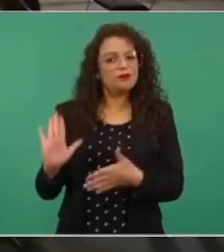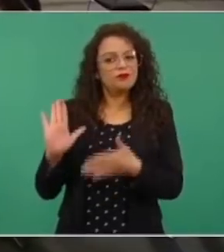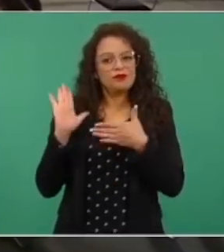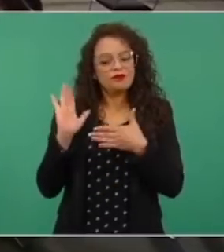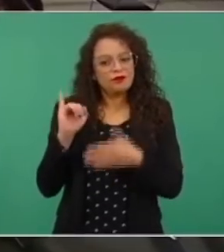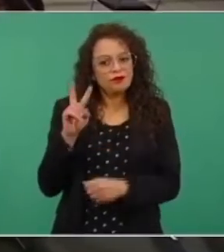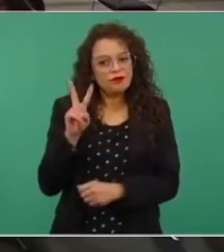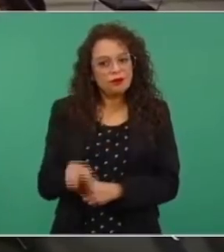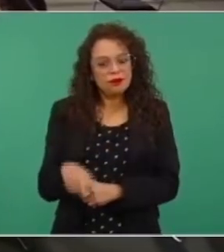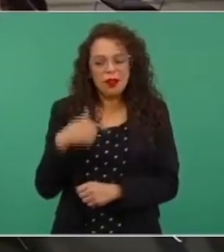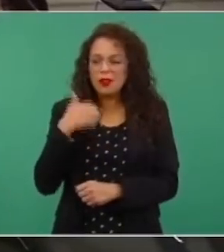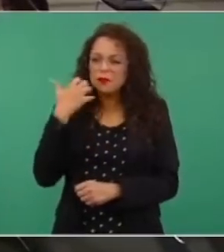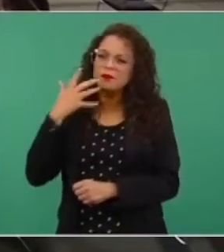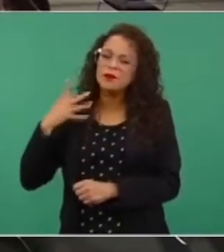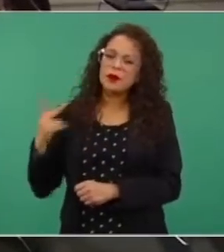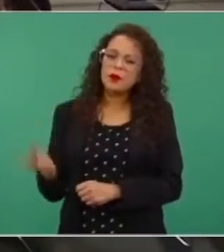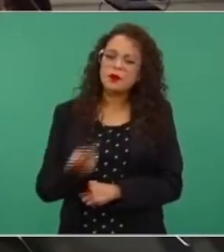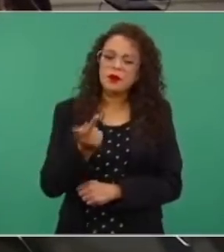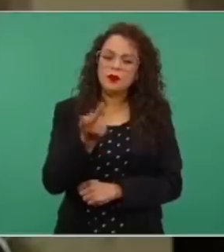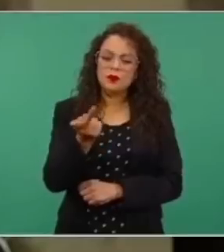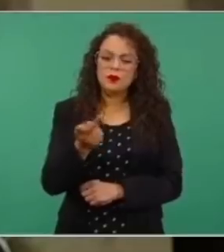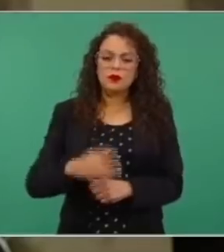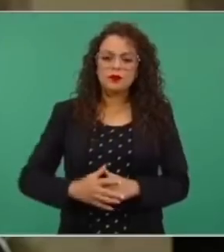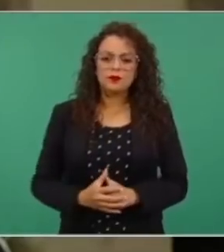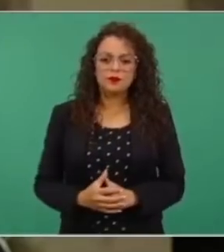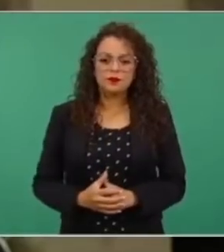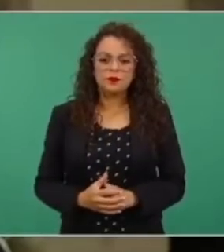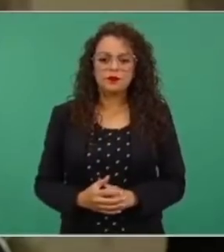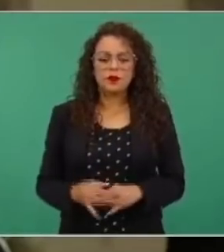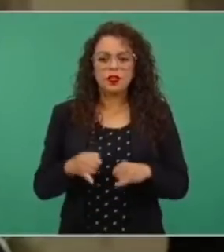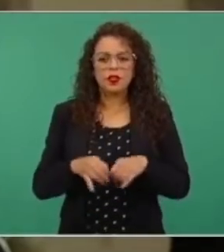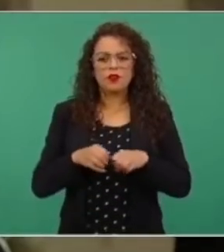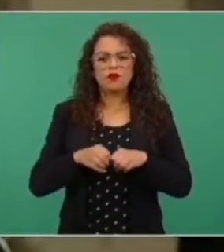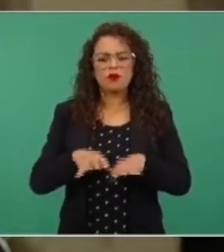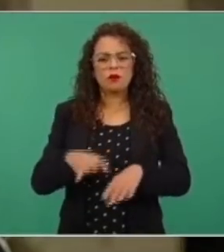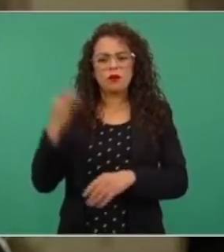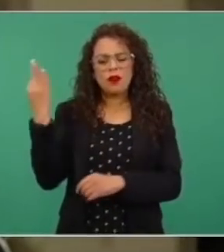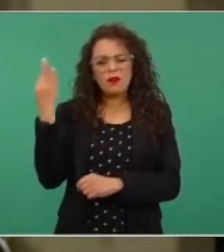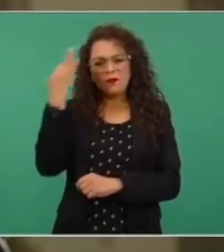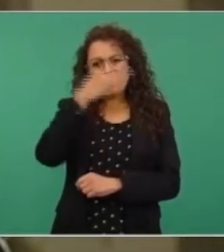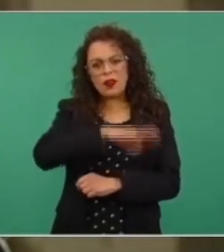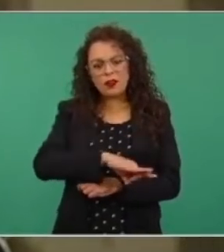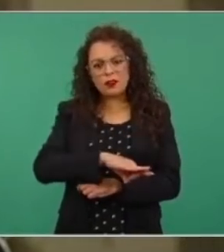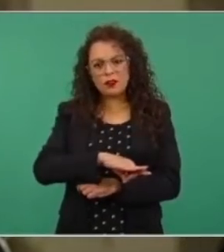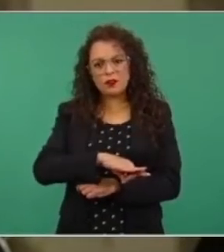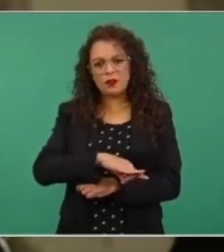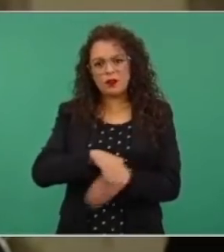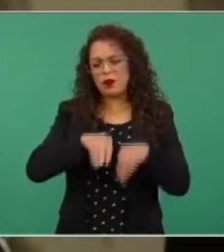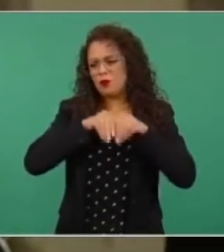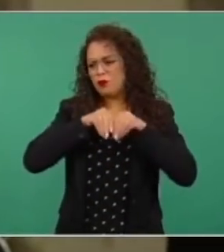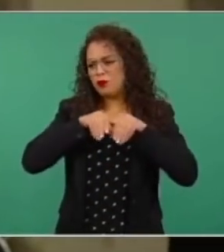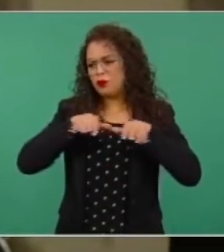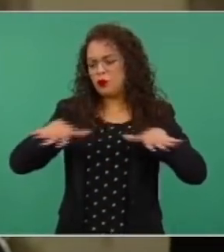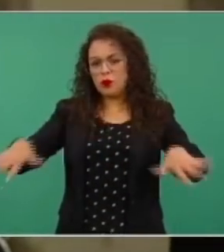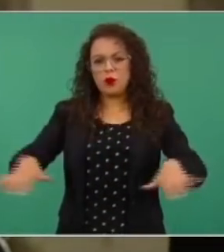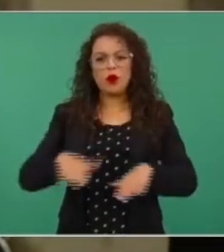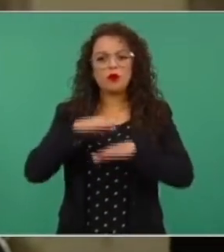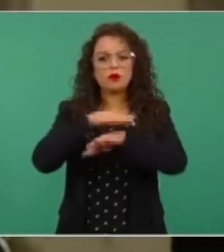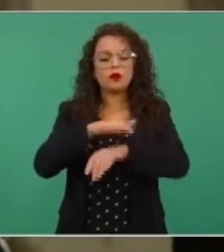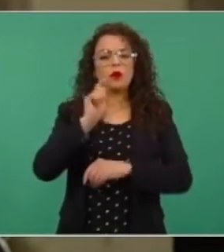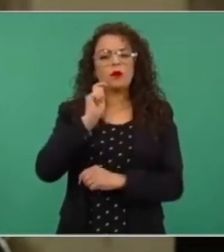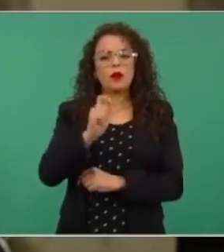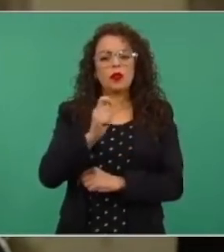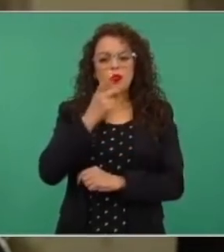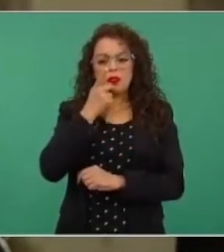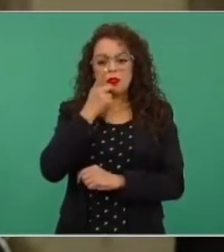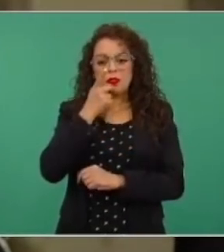queremos preguntar sobre toda esta infodemia que se genera en torno a la probable violación